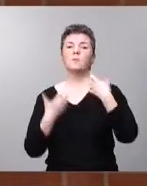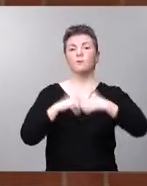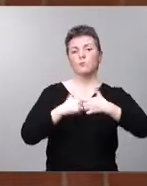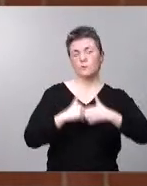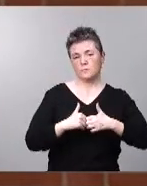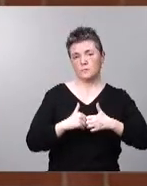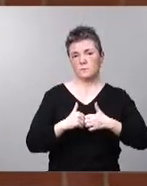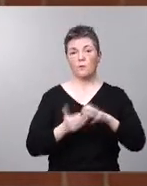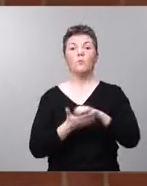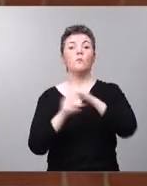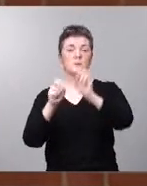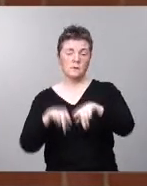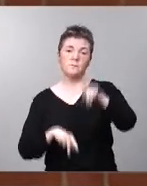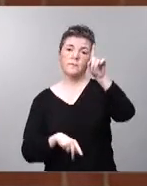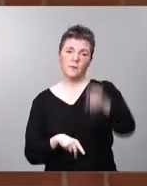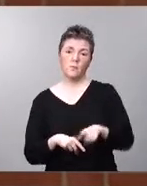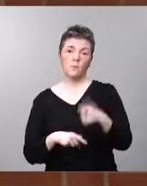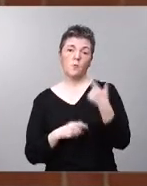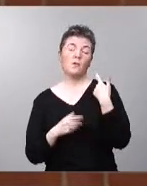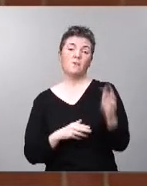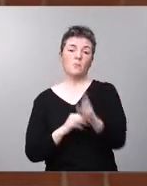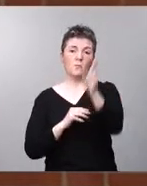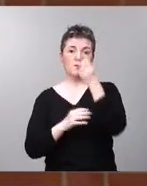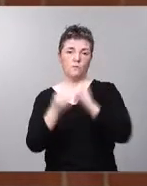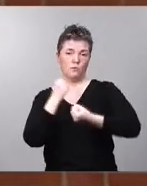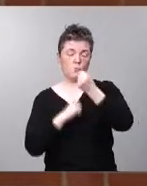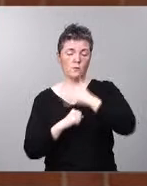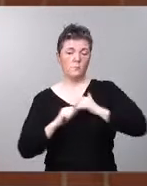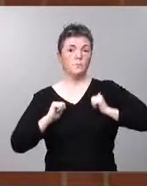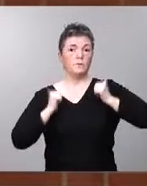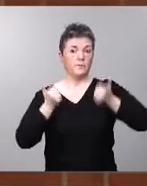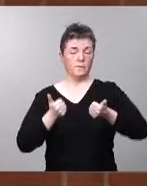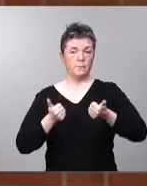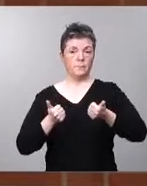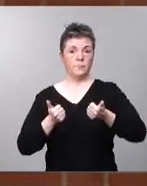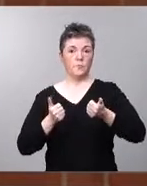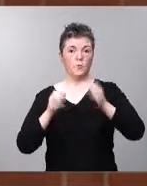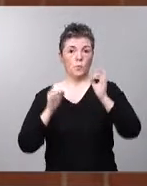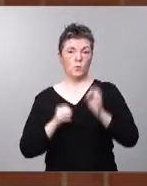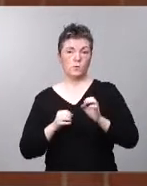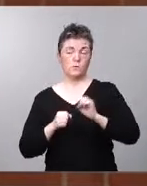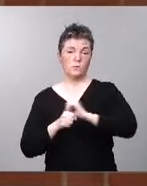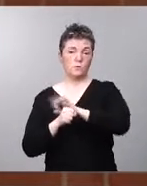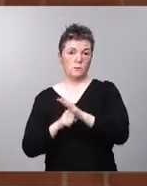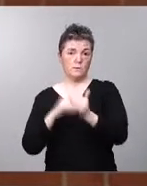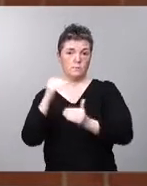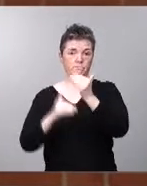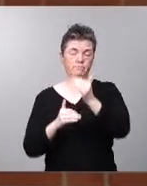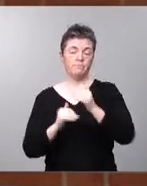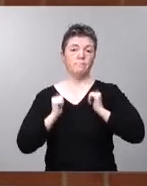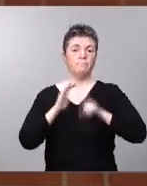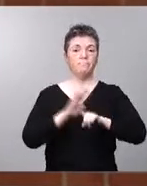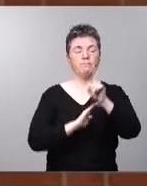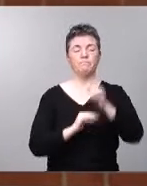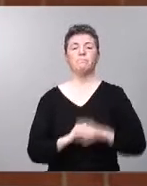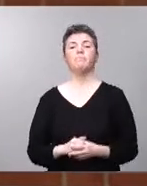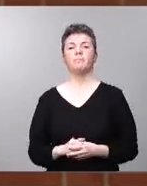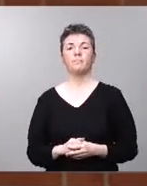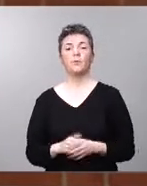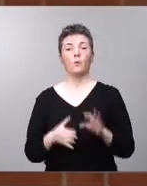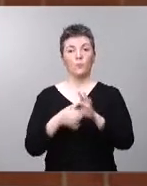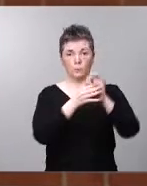duda alguna también sobre la recuperación económica que estamos iniciando al filo de la superación de la pandemia la unión europea